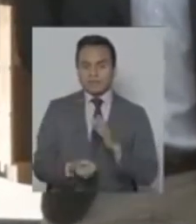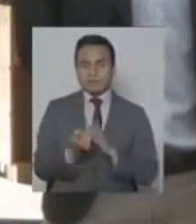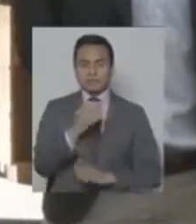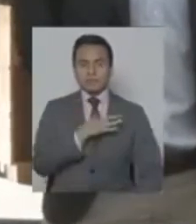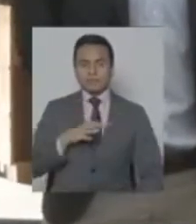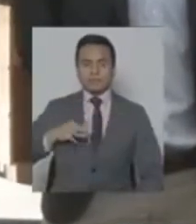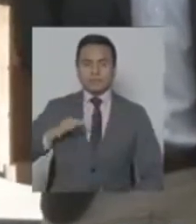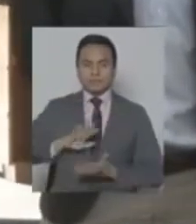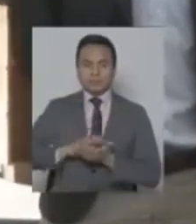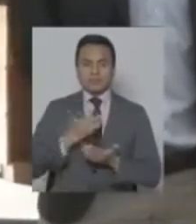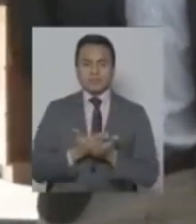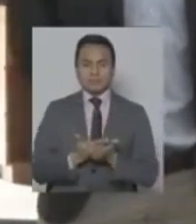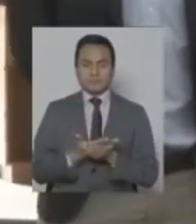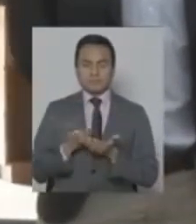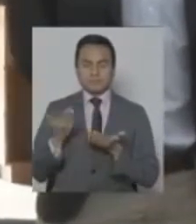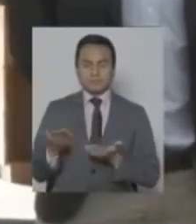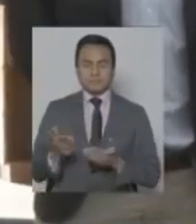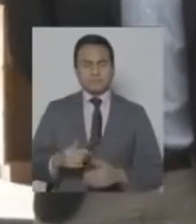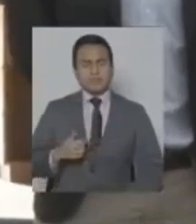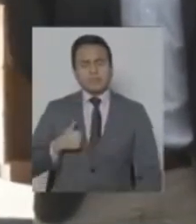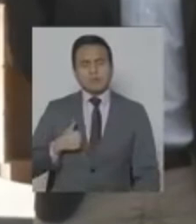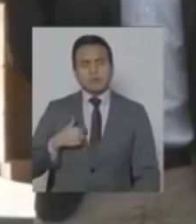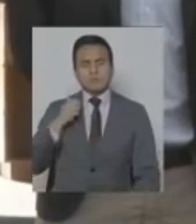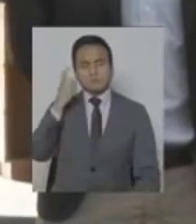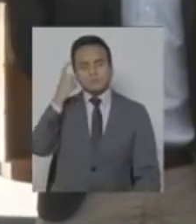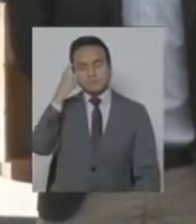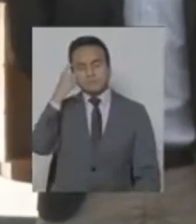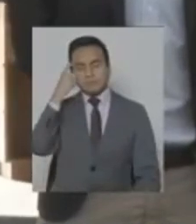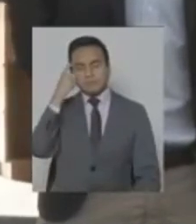de salud no puedo